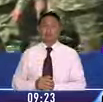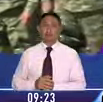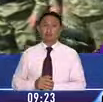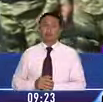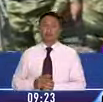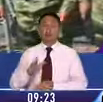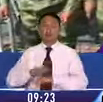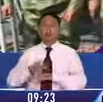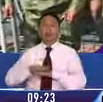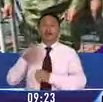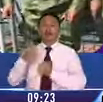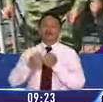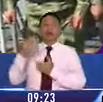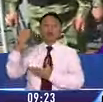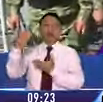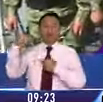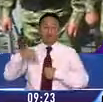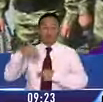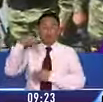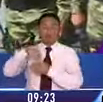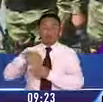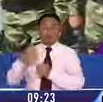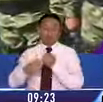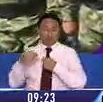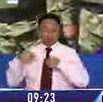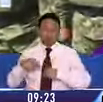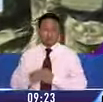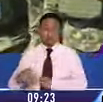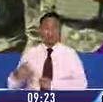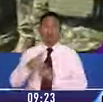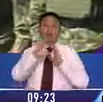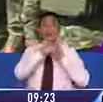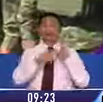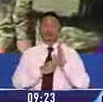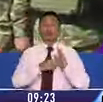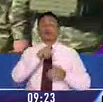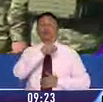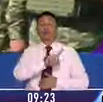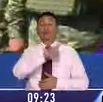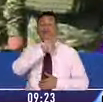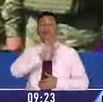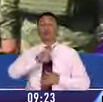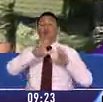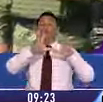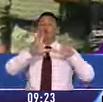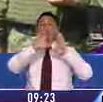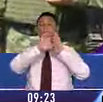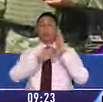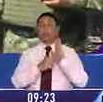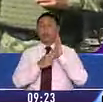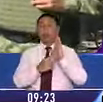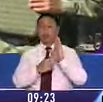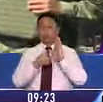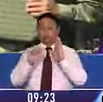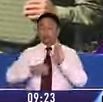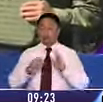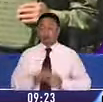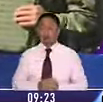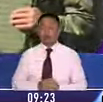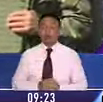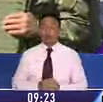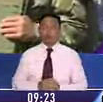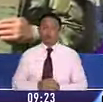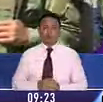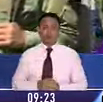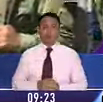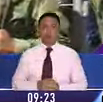por grave crisis política y conmoción interna, de conformidad con lo que dice el artículo 148 de la Constitución de la República